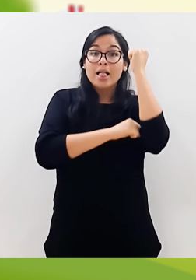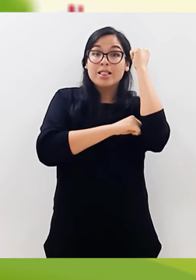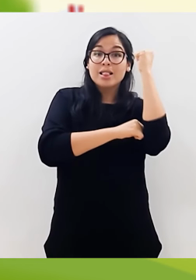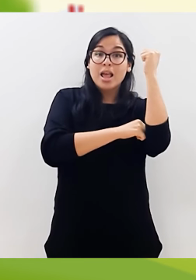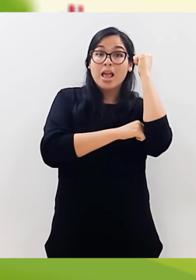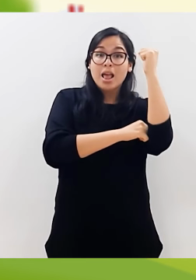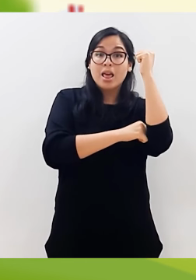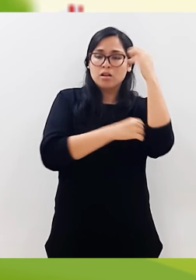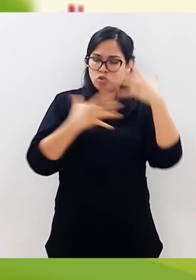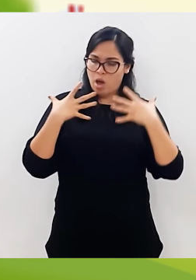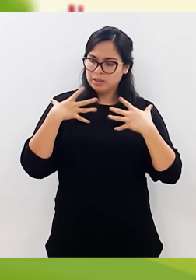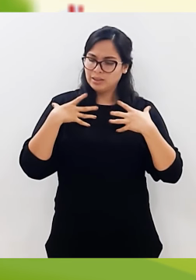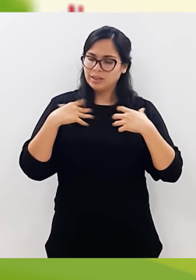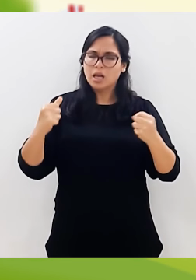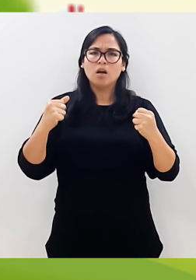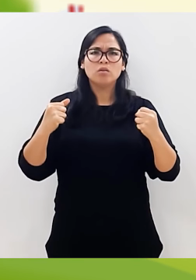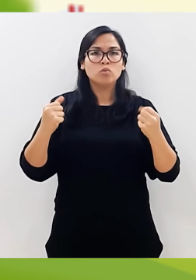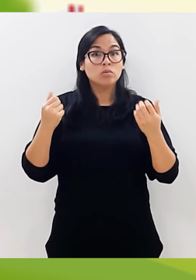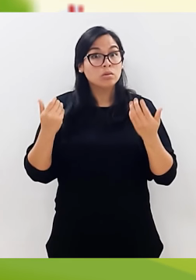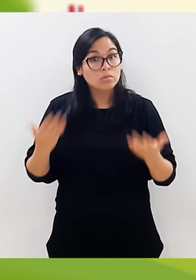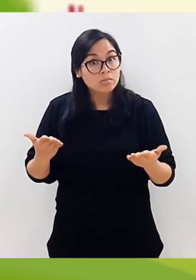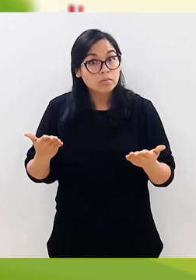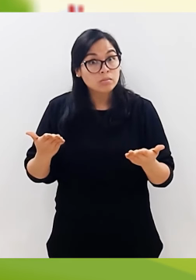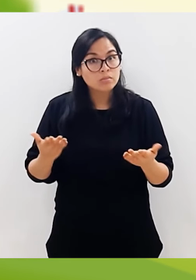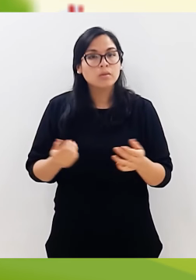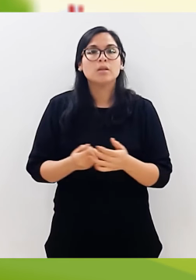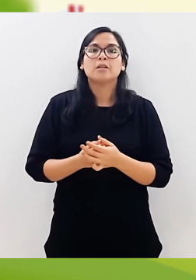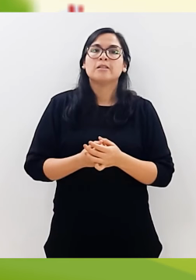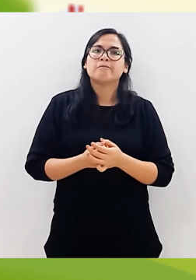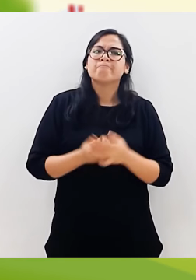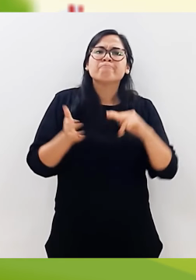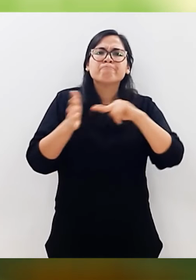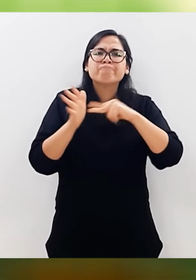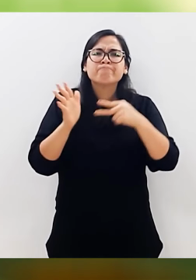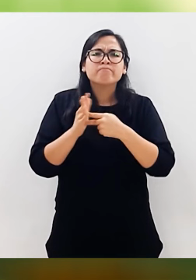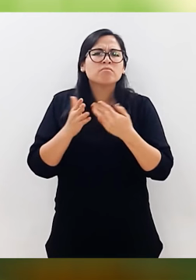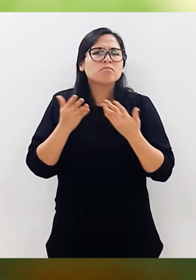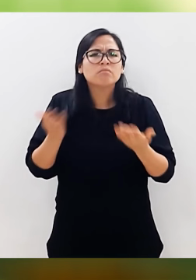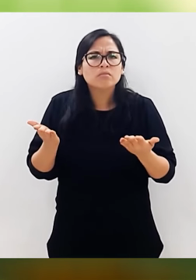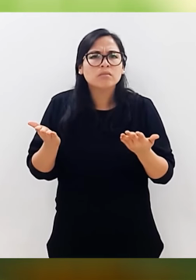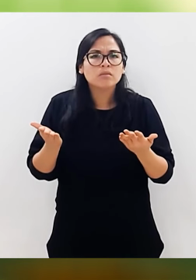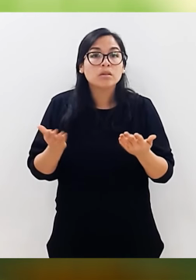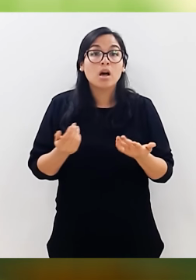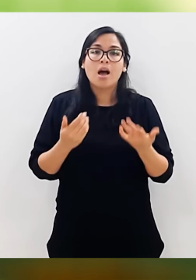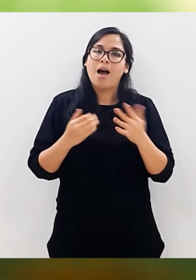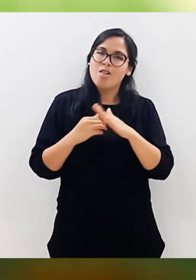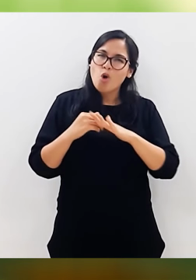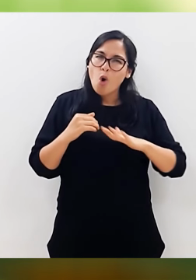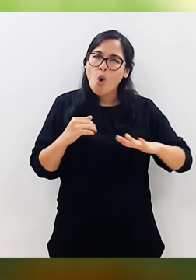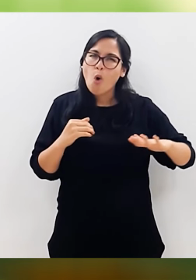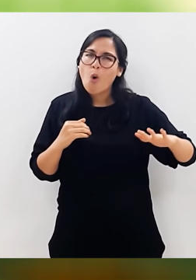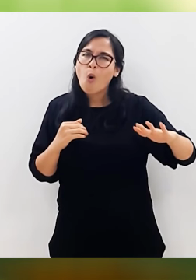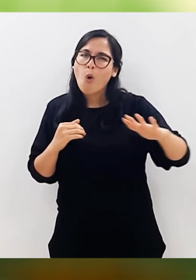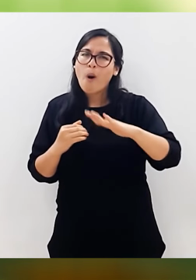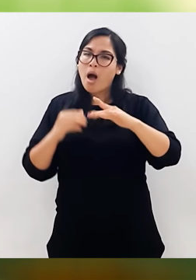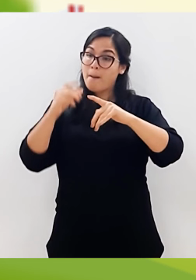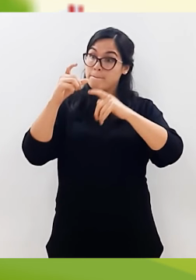lista es el derecho a la salud. ¿Qué implica este derecho?